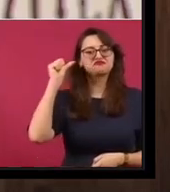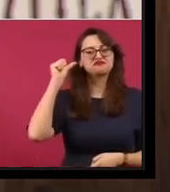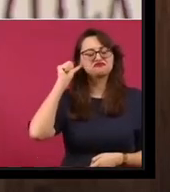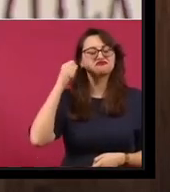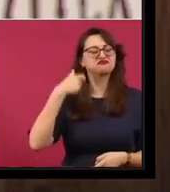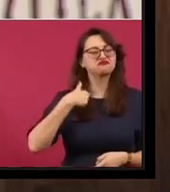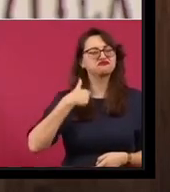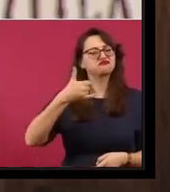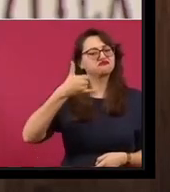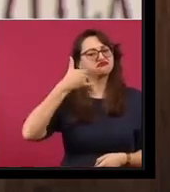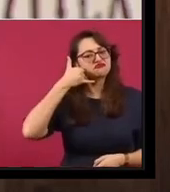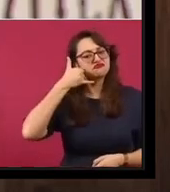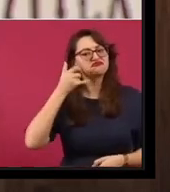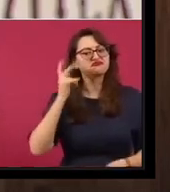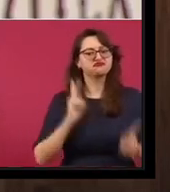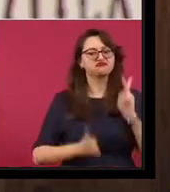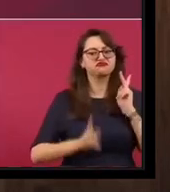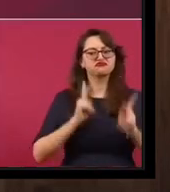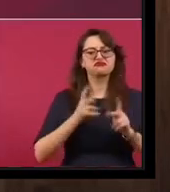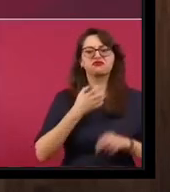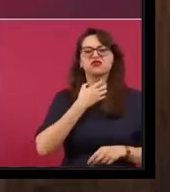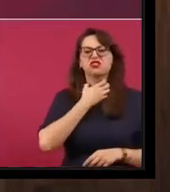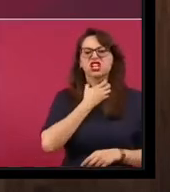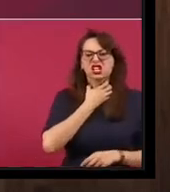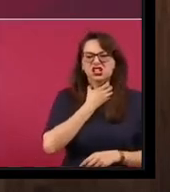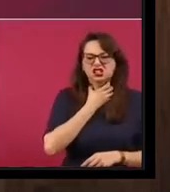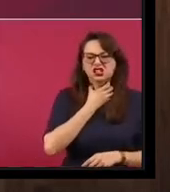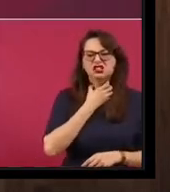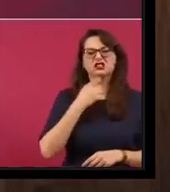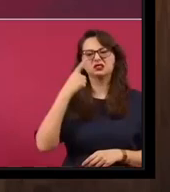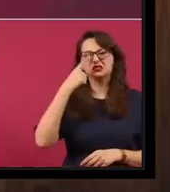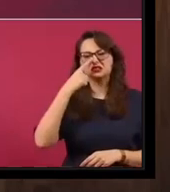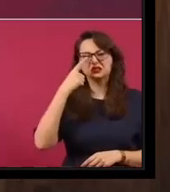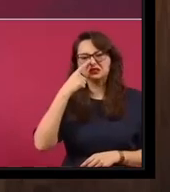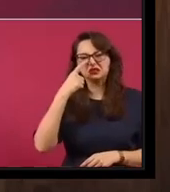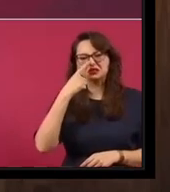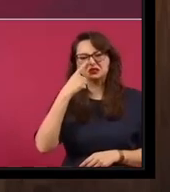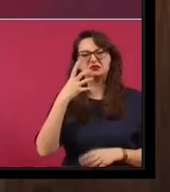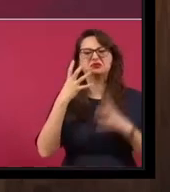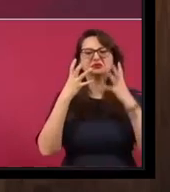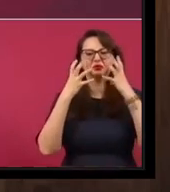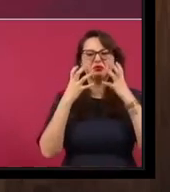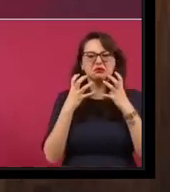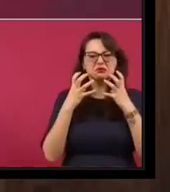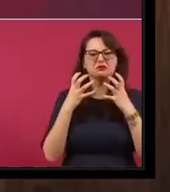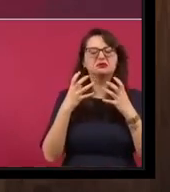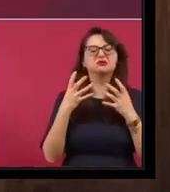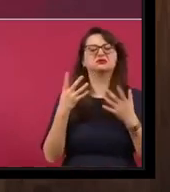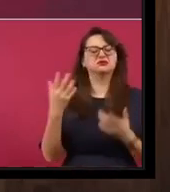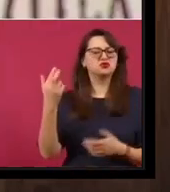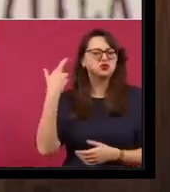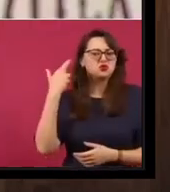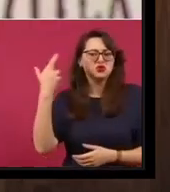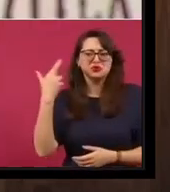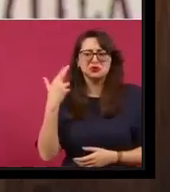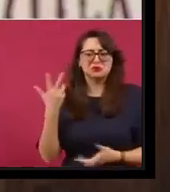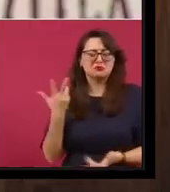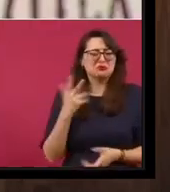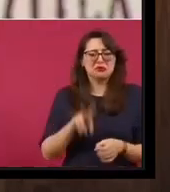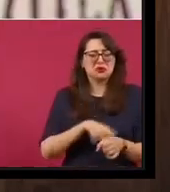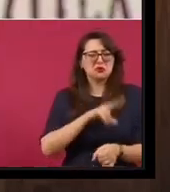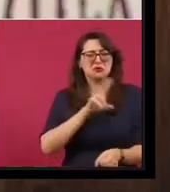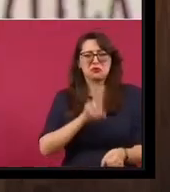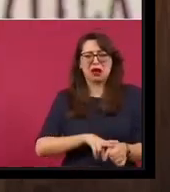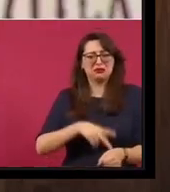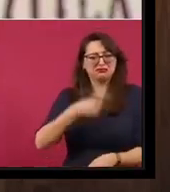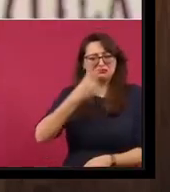Mérida y que tampoco fue trasladado en una ambulancia desde Mérida hasta la Ciudad de México por su estado de salud. Recalcó que son datos erróneos